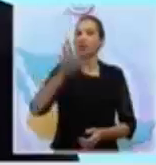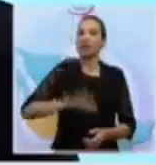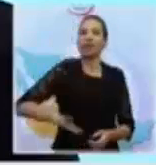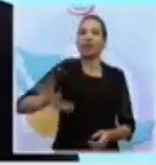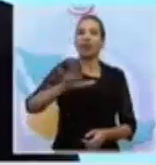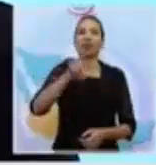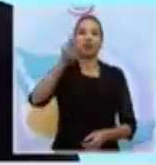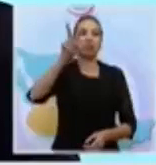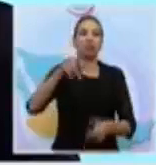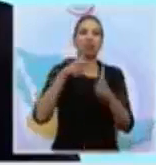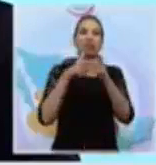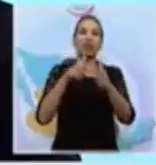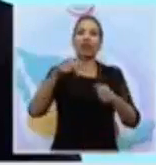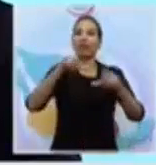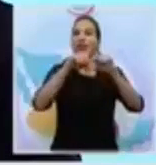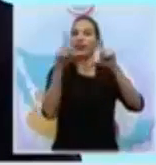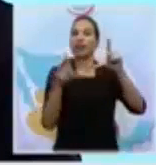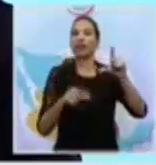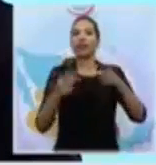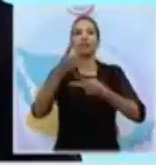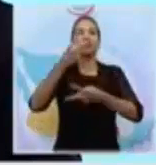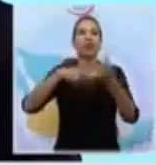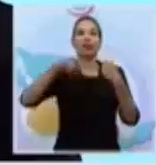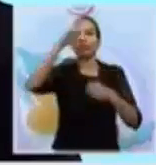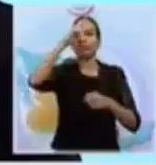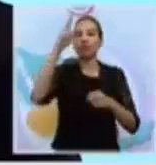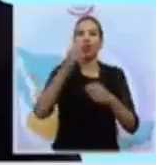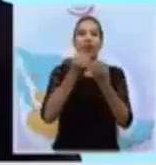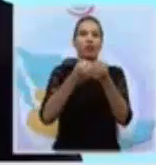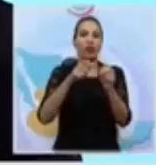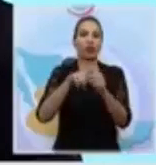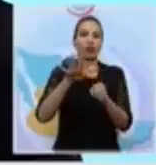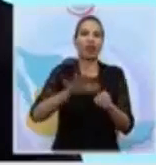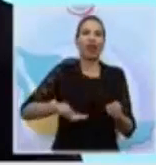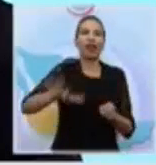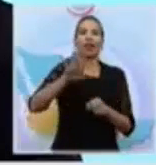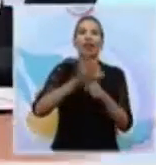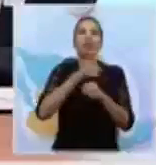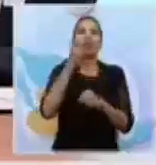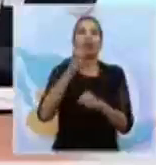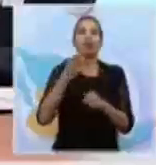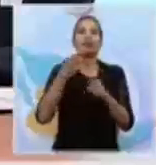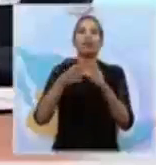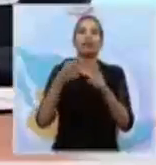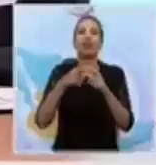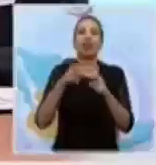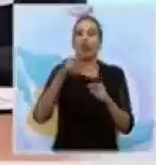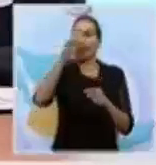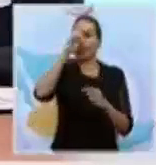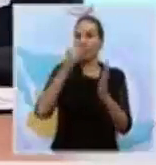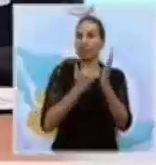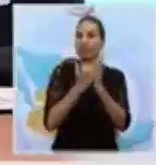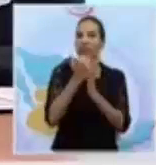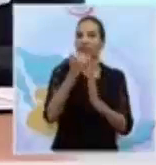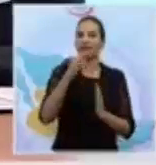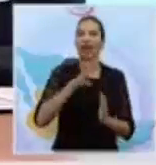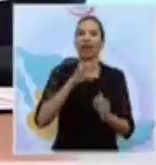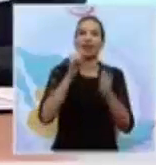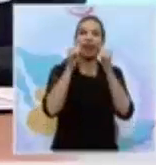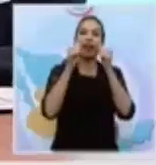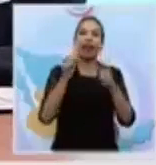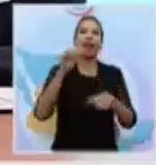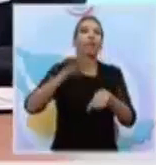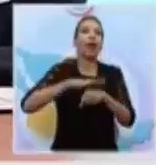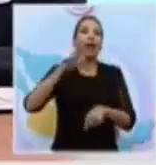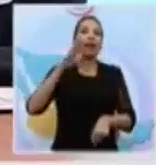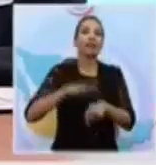es el que prevalece en el país, generan un dualismo social en el cual los estratos altos se atienden vía el